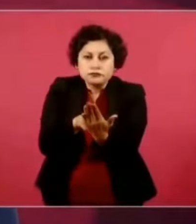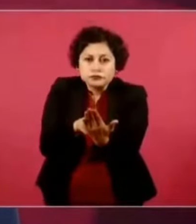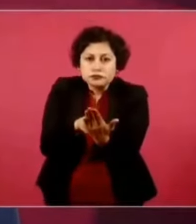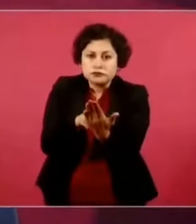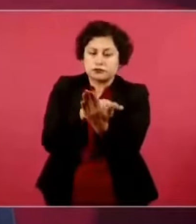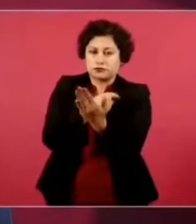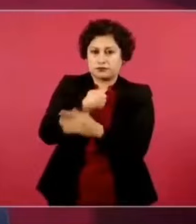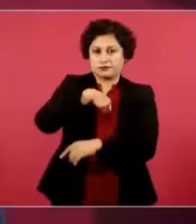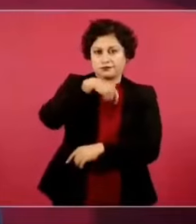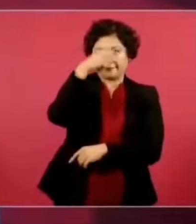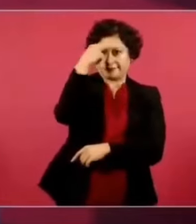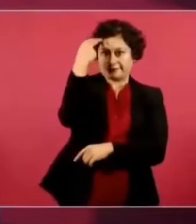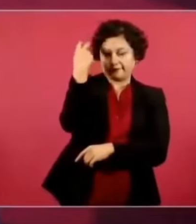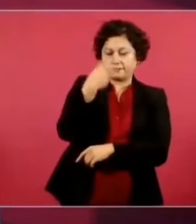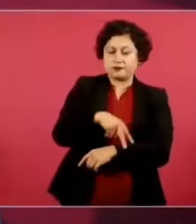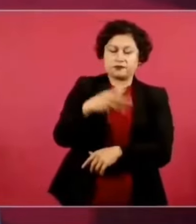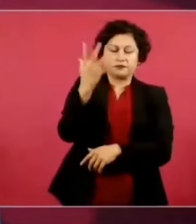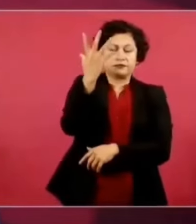mexicanos,